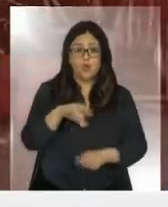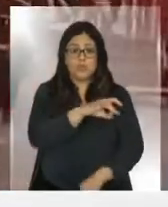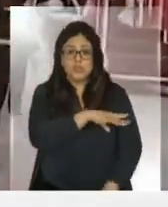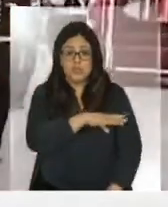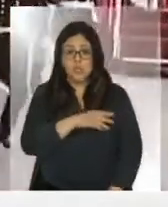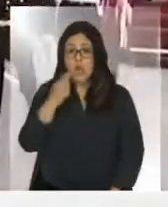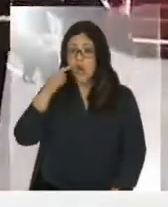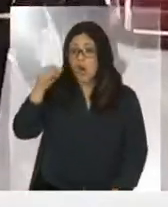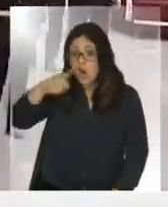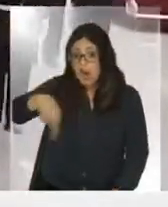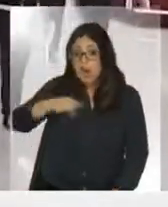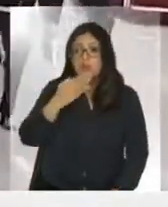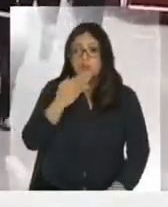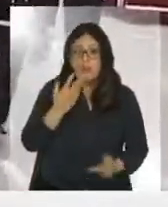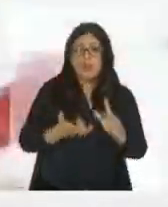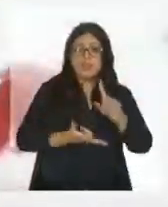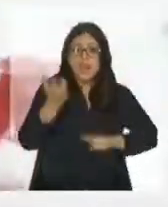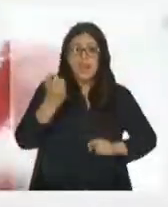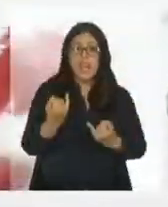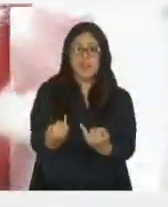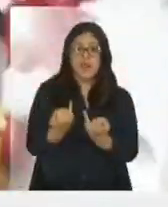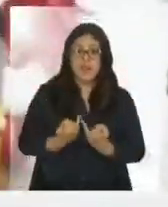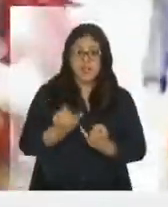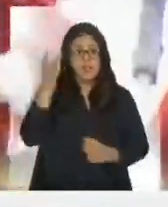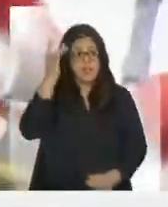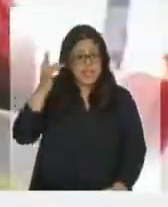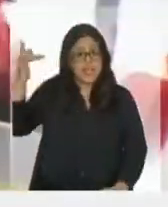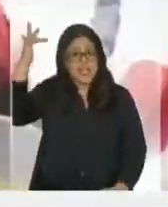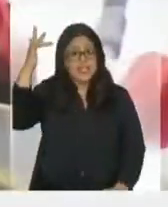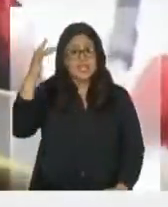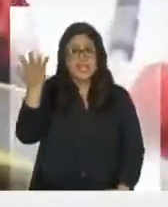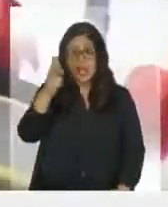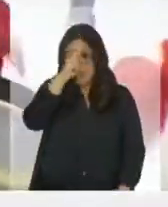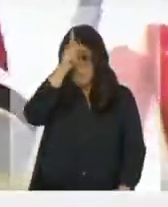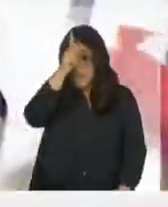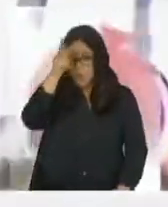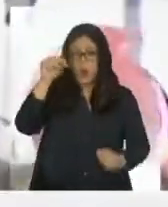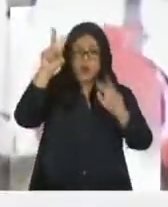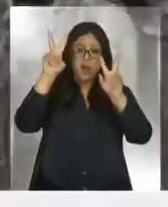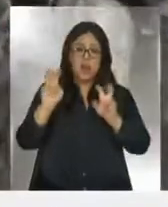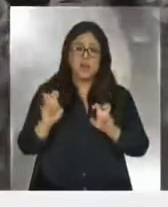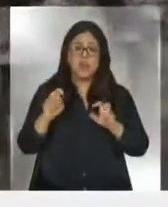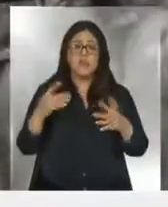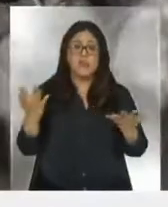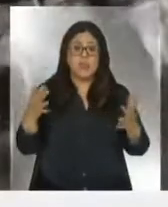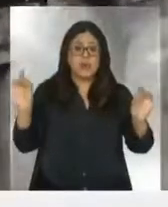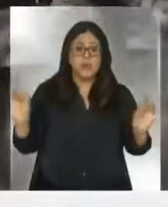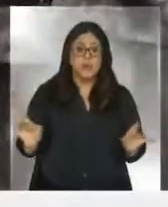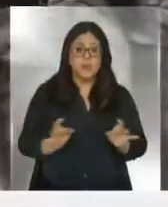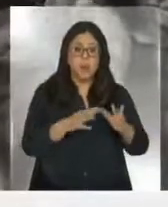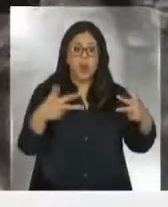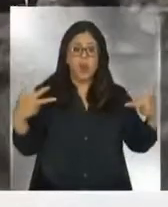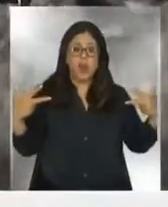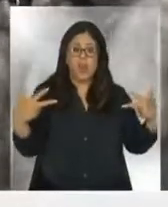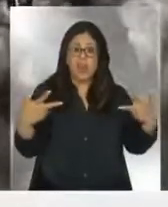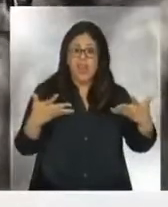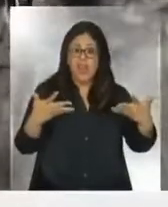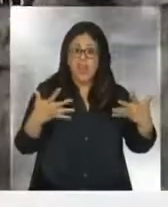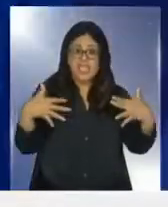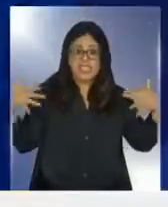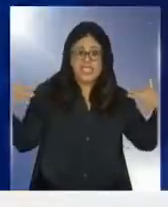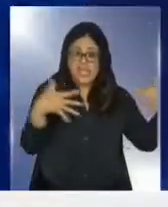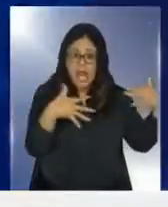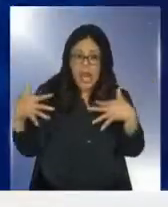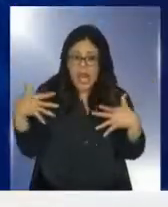quienes también hackearon información de la inteligencia peruana con respecto a una posible guerra contra nuestro